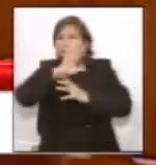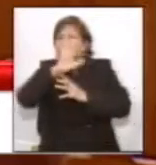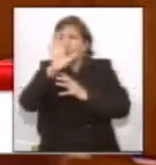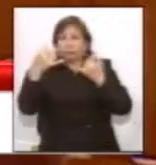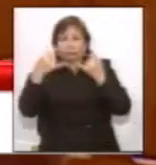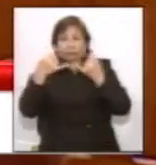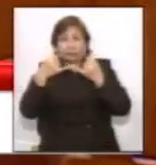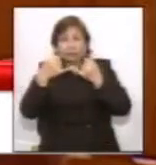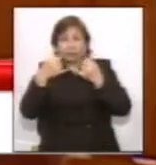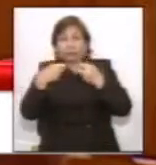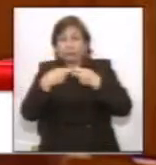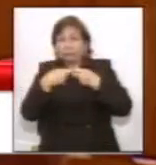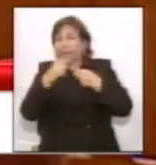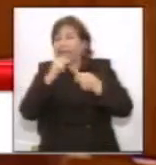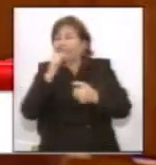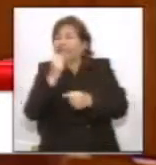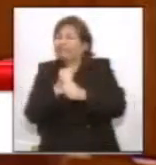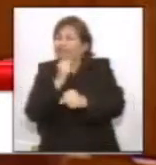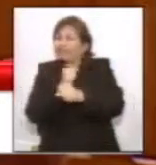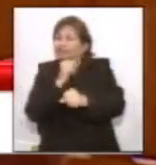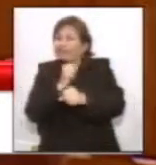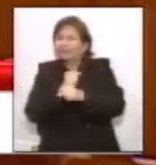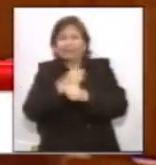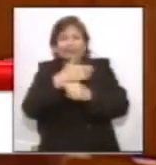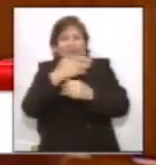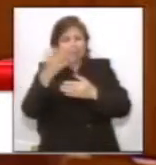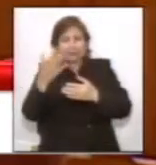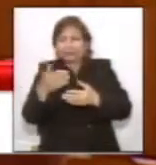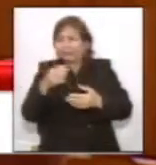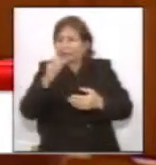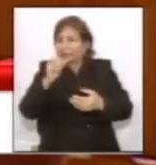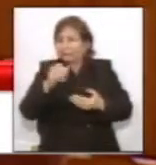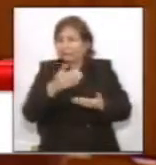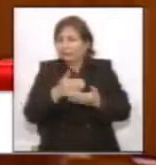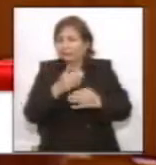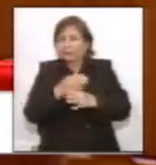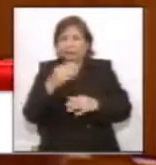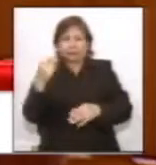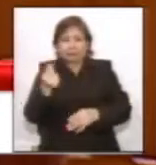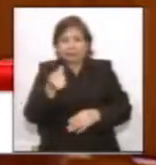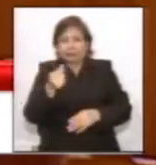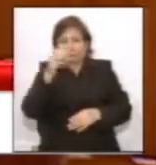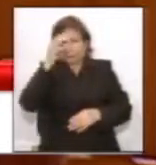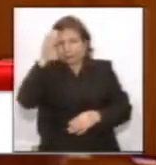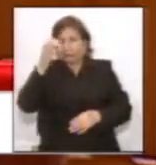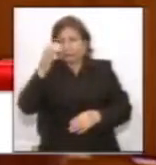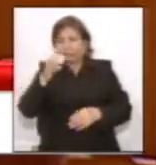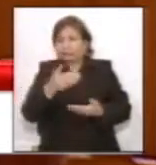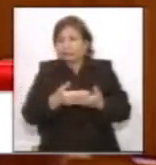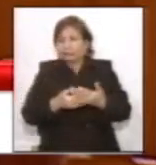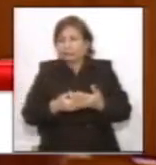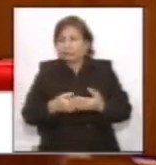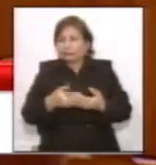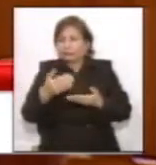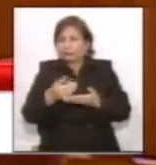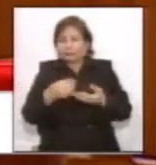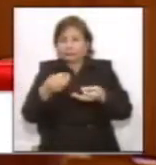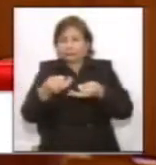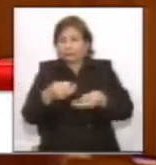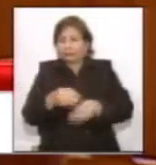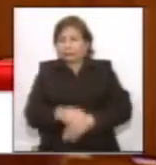Internet, necesitamos trabajar en la calidad de este servicio, en materia de velocidad, capacidad de transmisión de datos y